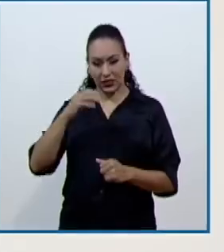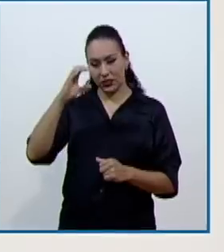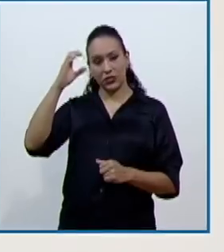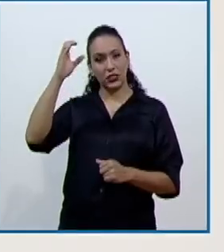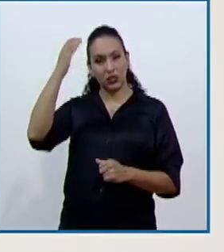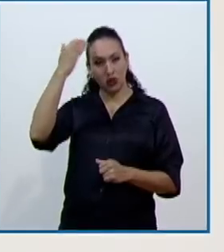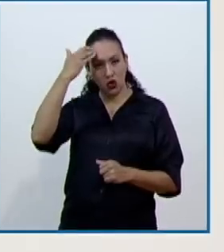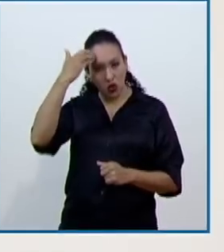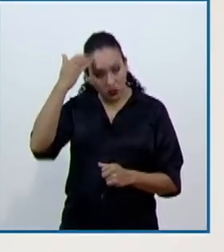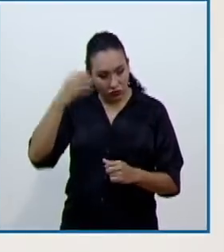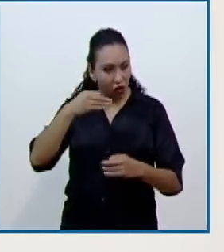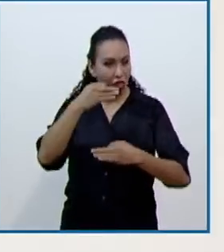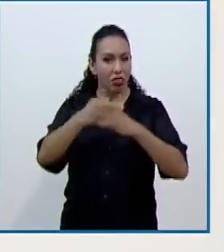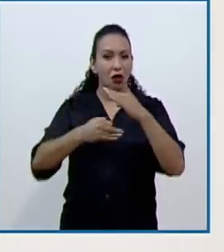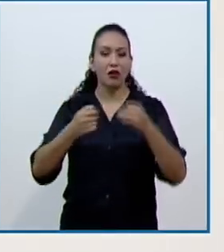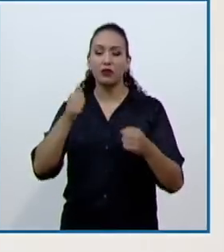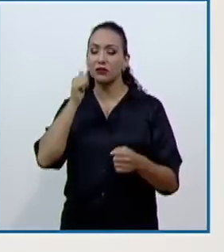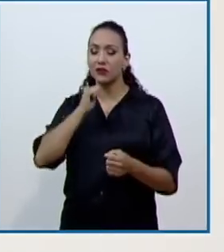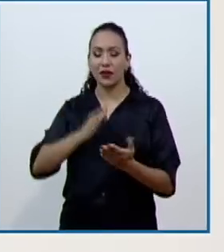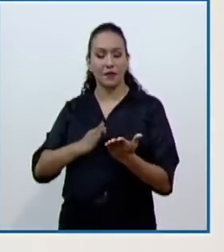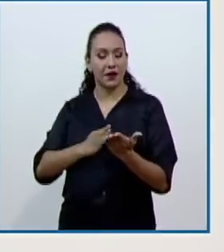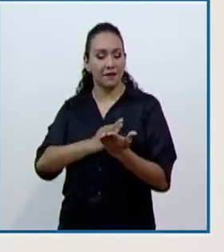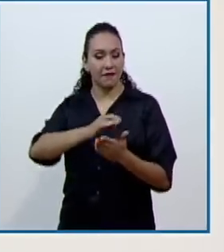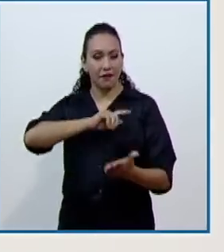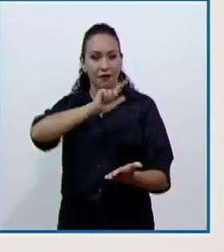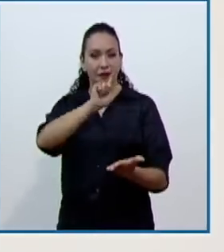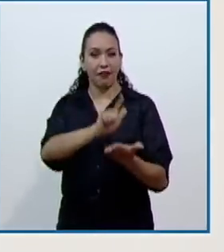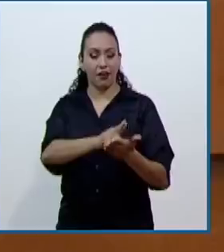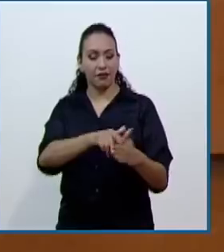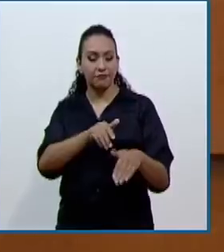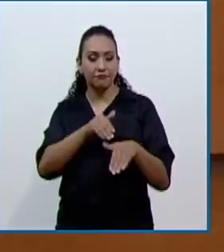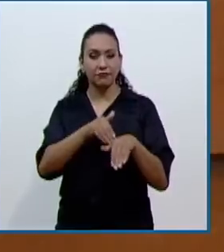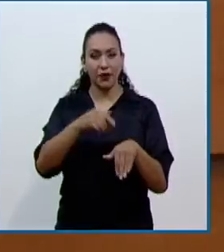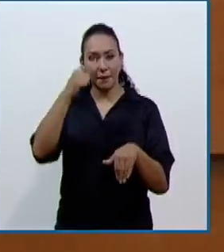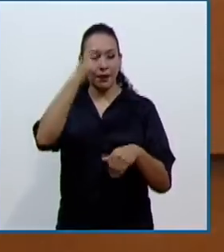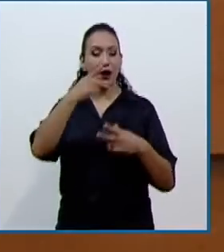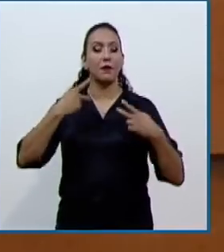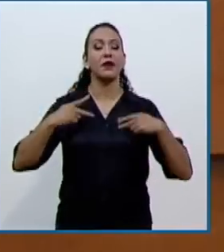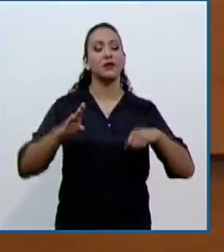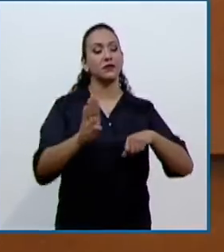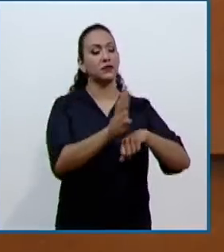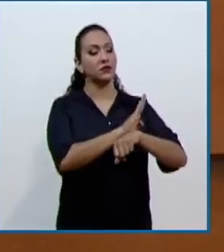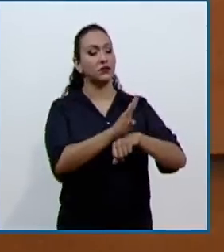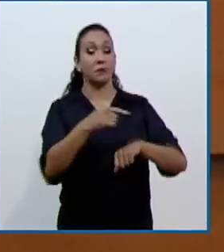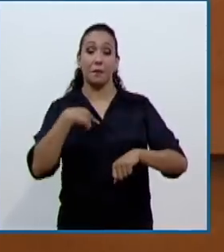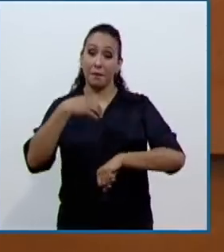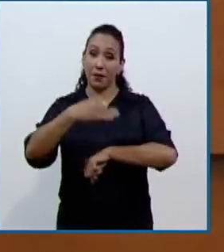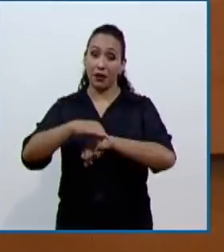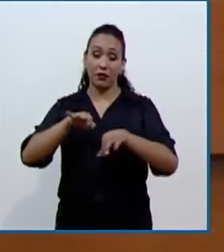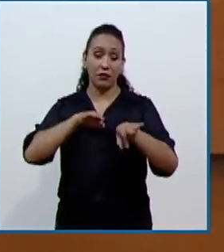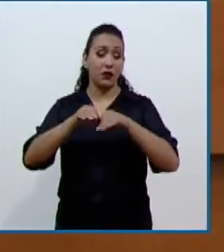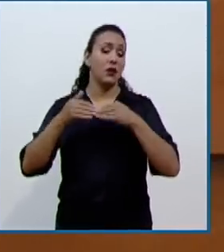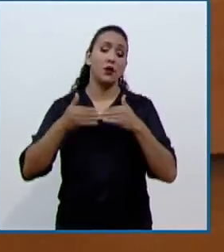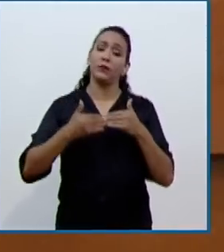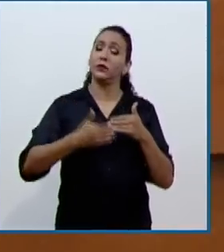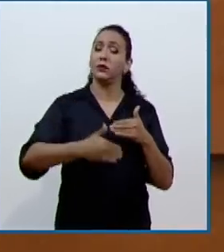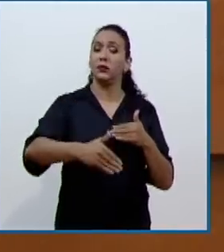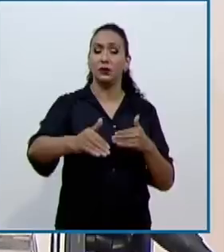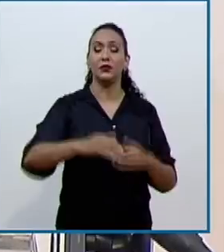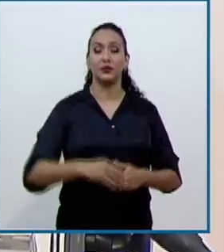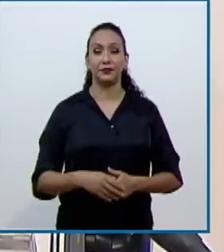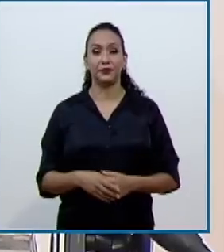conocimientos, energía, lealtad y convicciones al servicio de la nación durante mi encargo y más allá de este, como